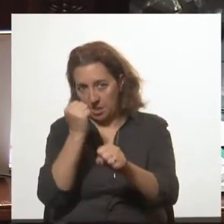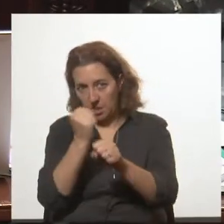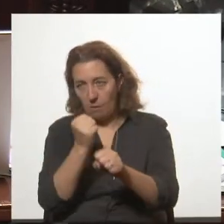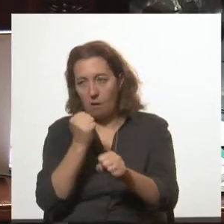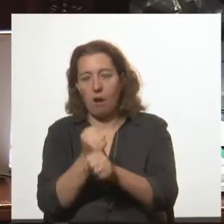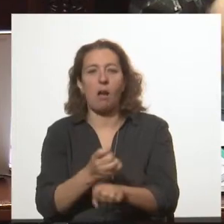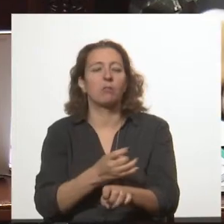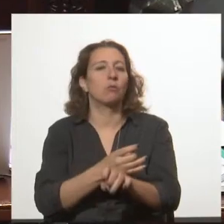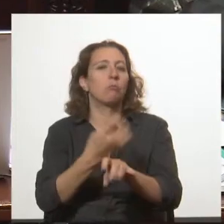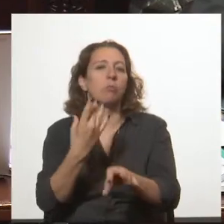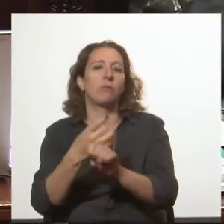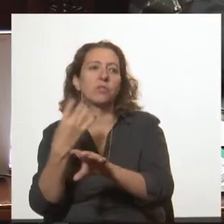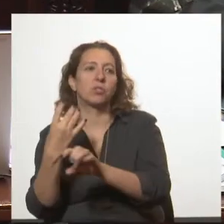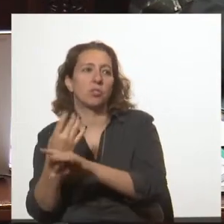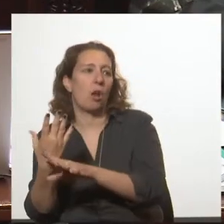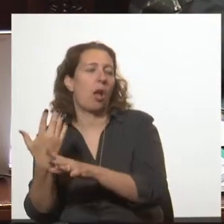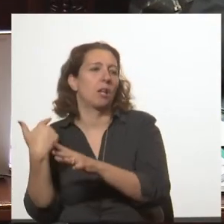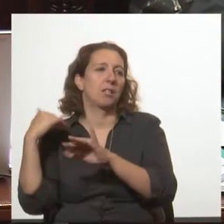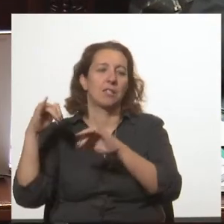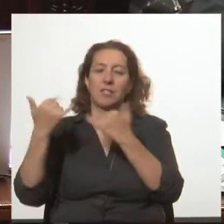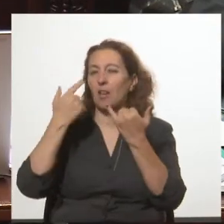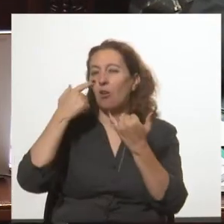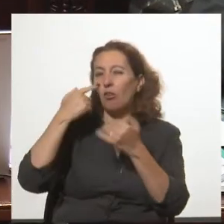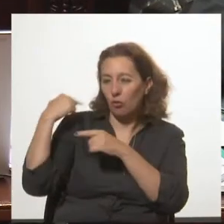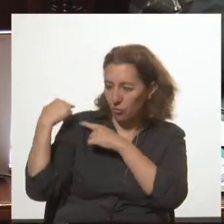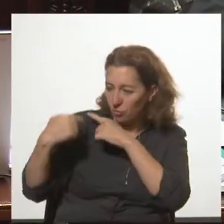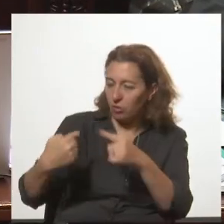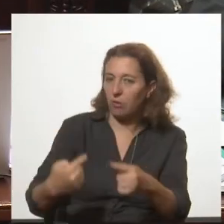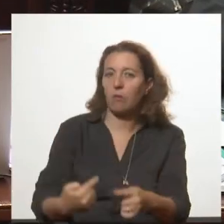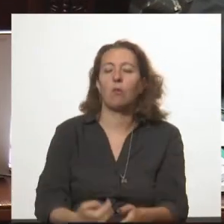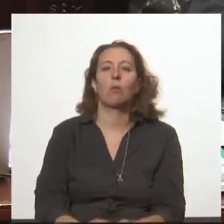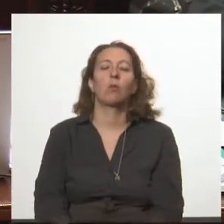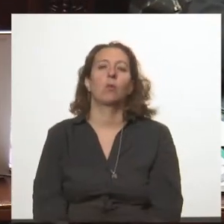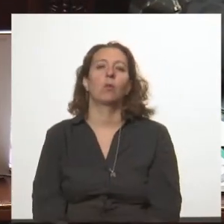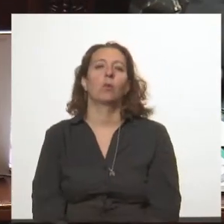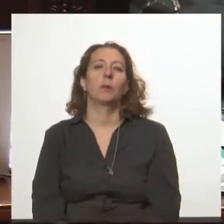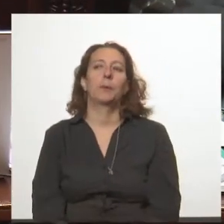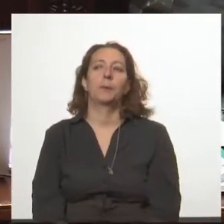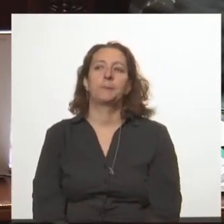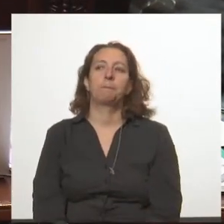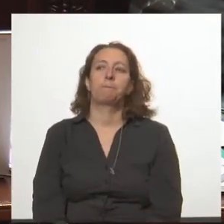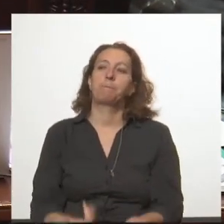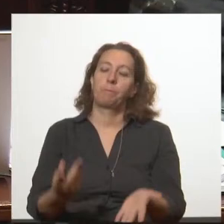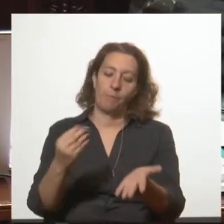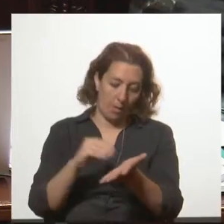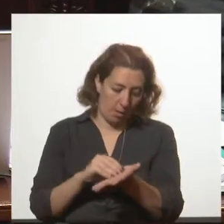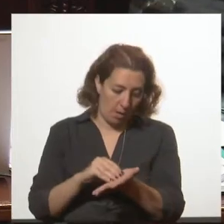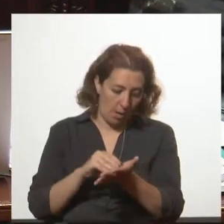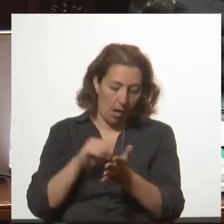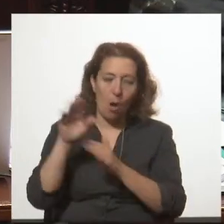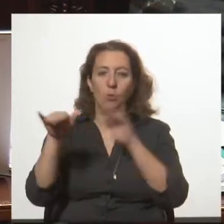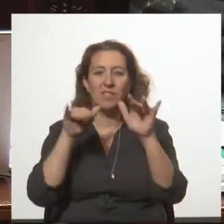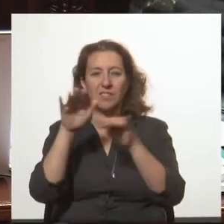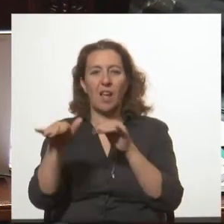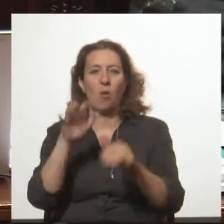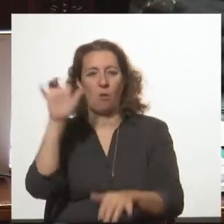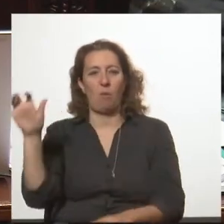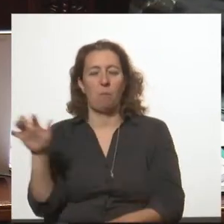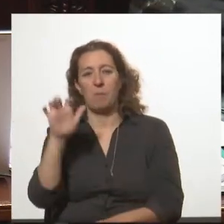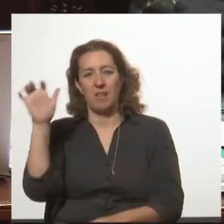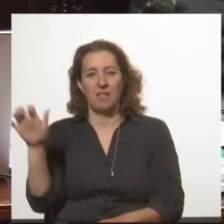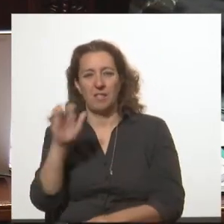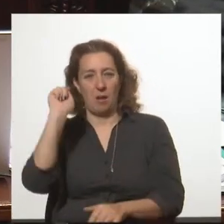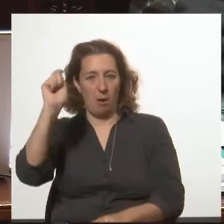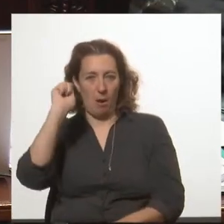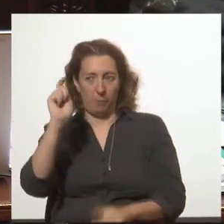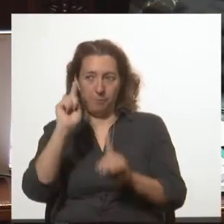profesionales de trayectoria en la materia y además de haber auditado empresas públicas o